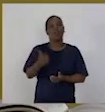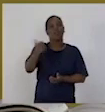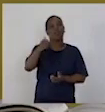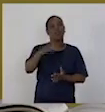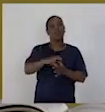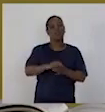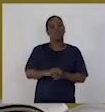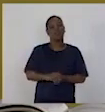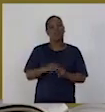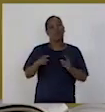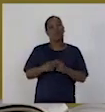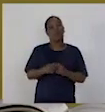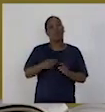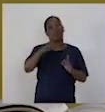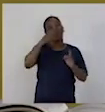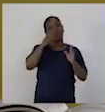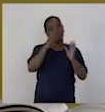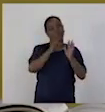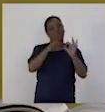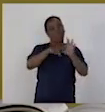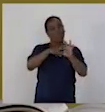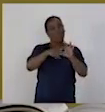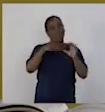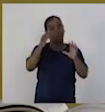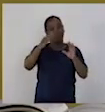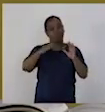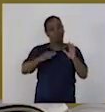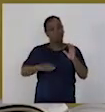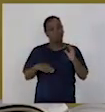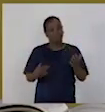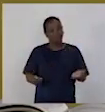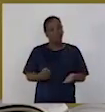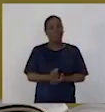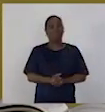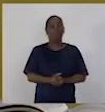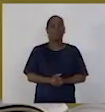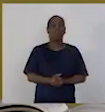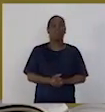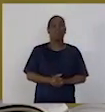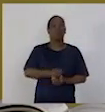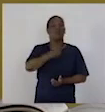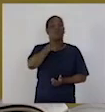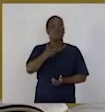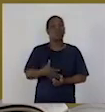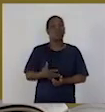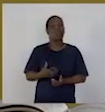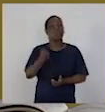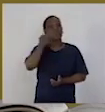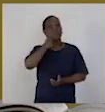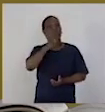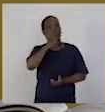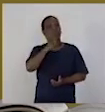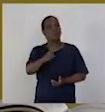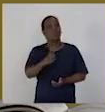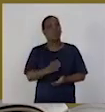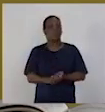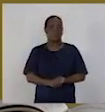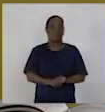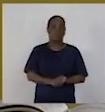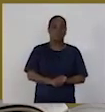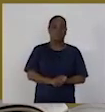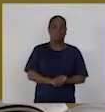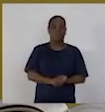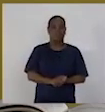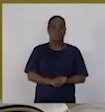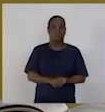ustedes podrían enfrentar a varios ejercicios con niveles de complejidad mucho mayor. También nos referimos al